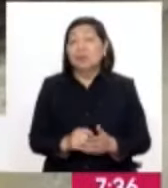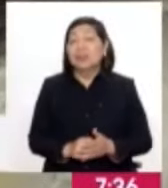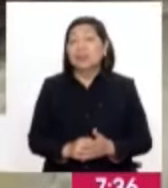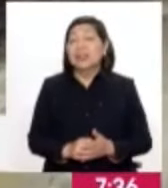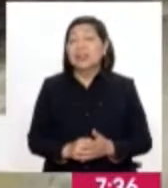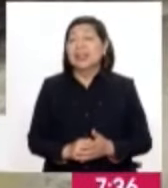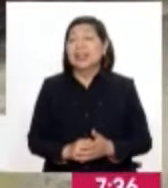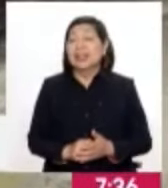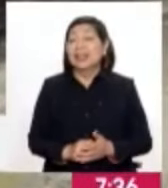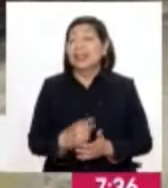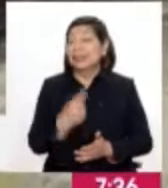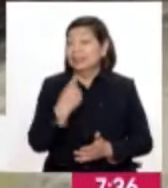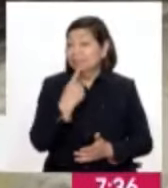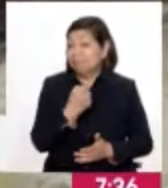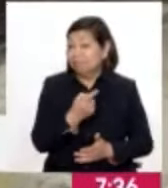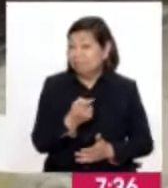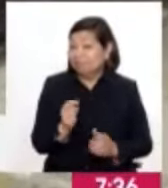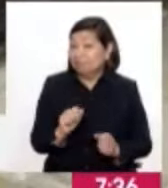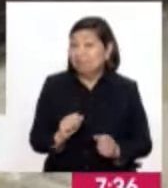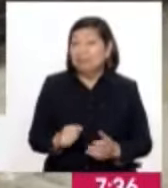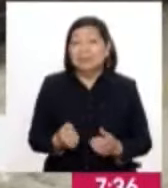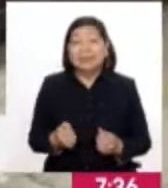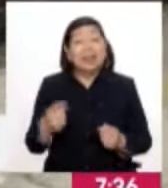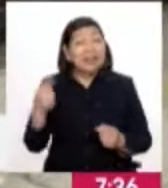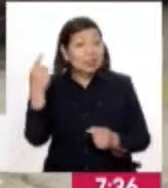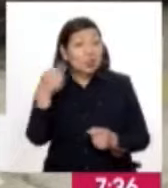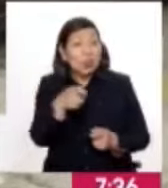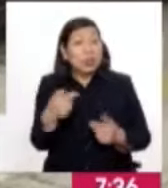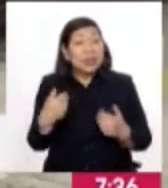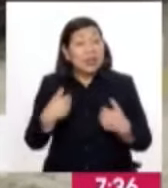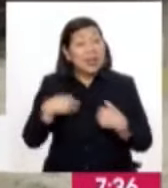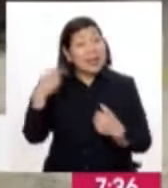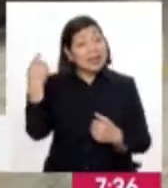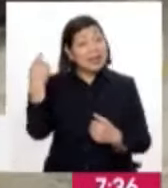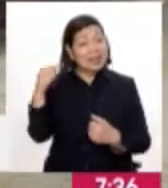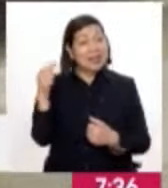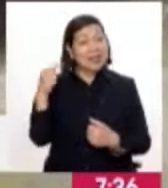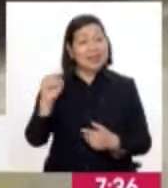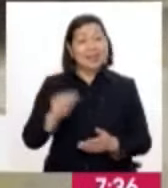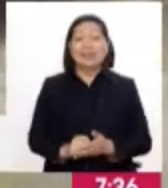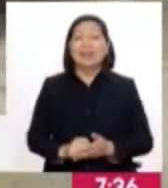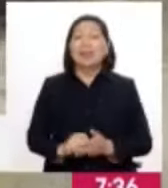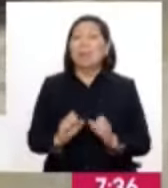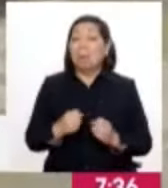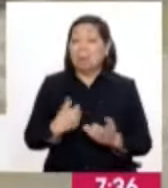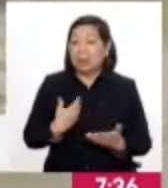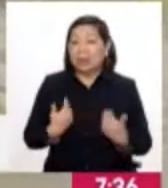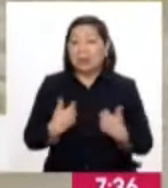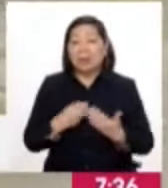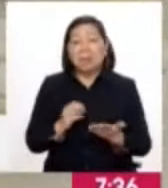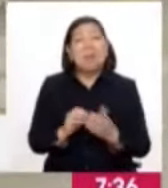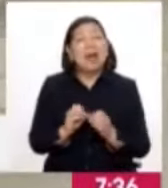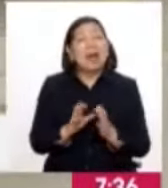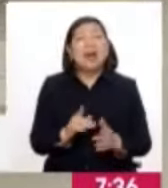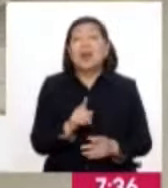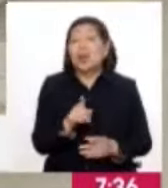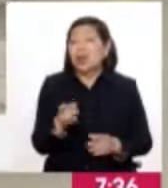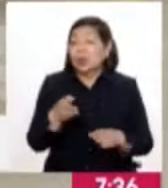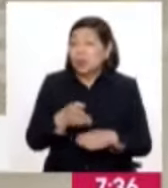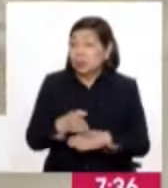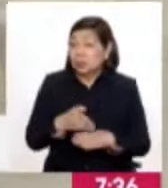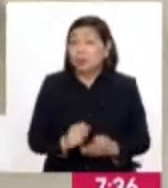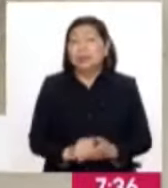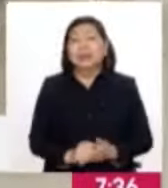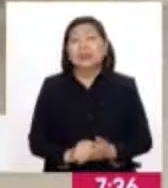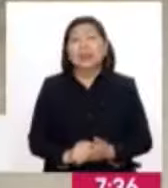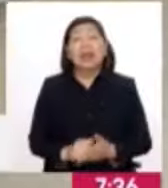único entonces, para que nuestros amigos y amigas taxistas que nos ven en todo Lima Metropolitana puedan tenerlo claro, ellos acuden